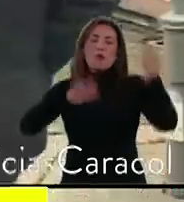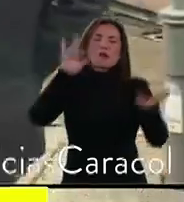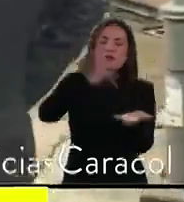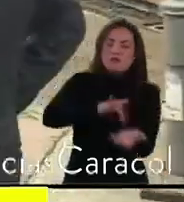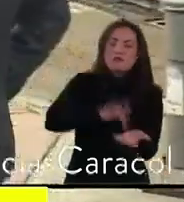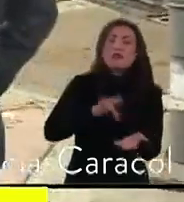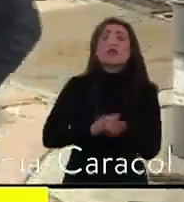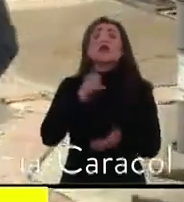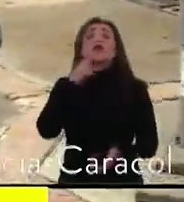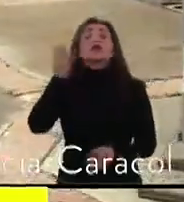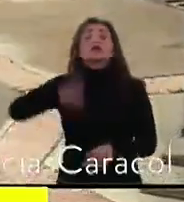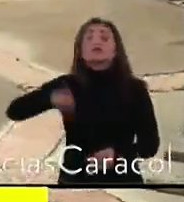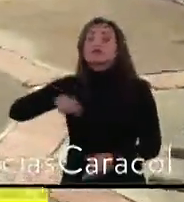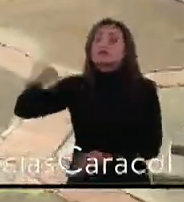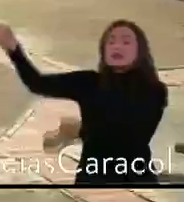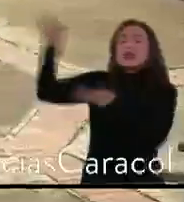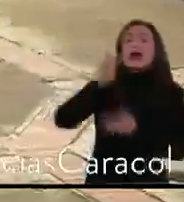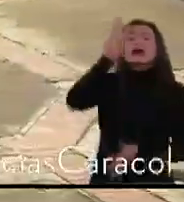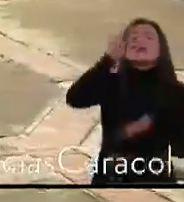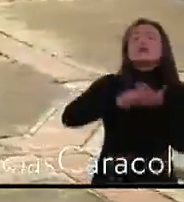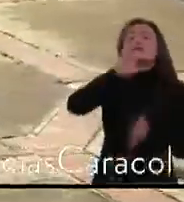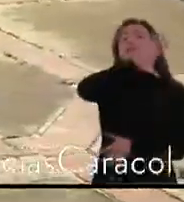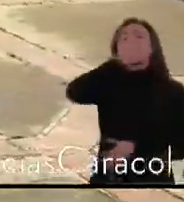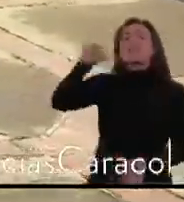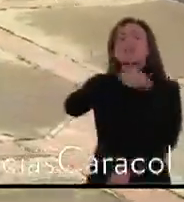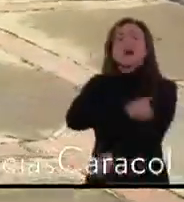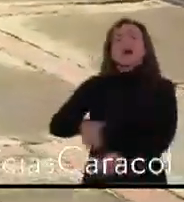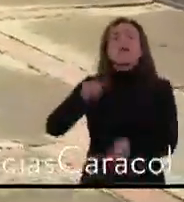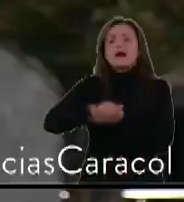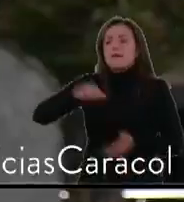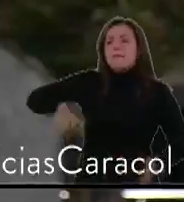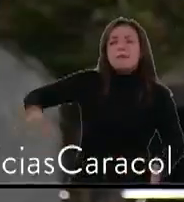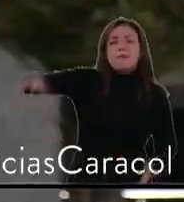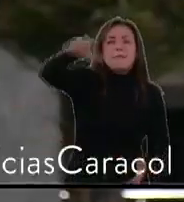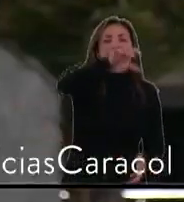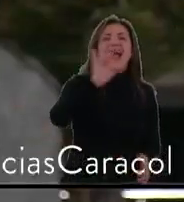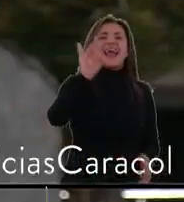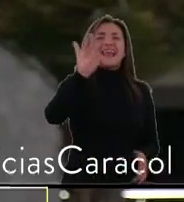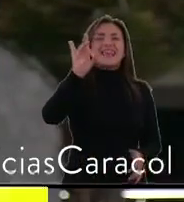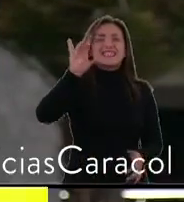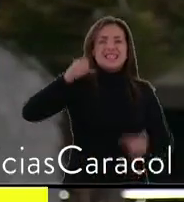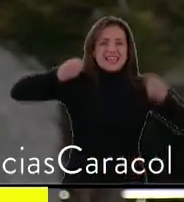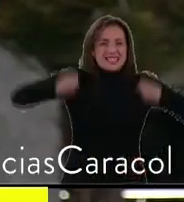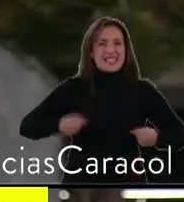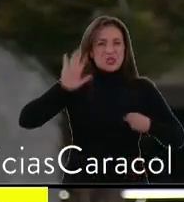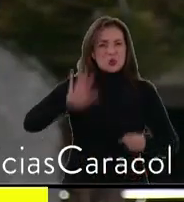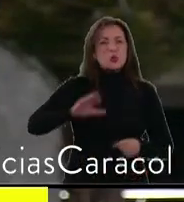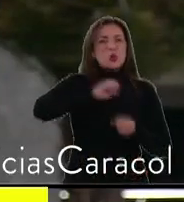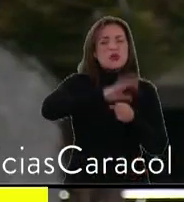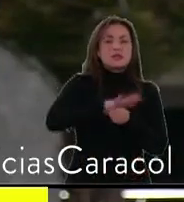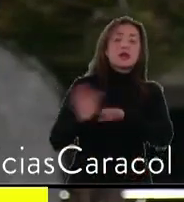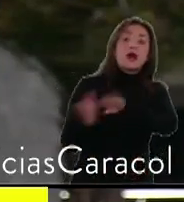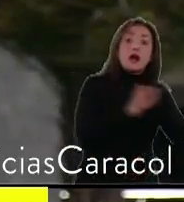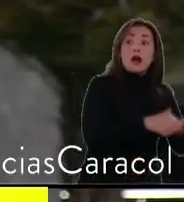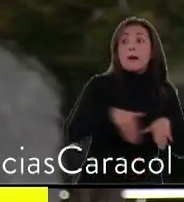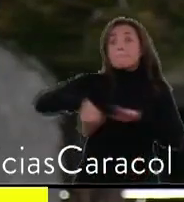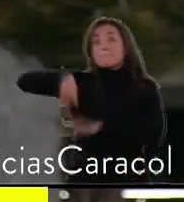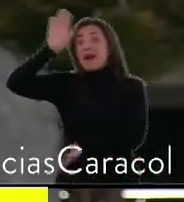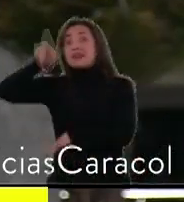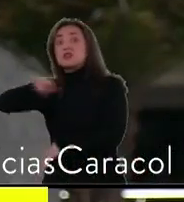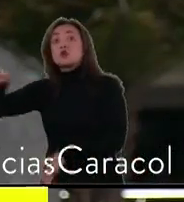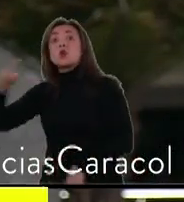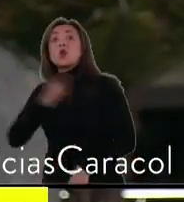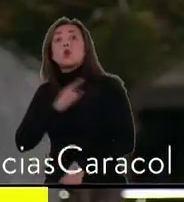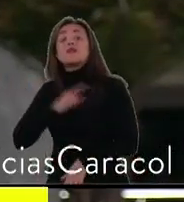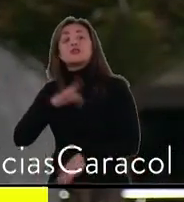millones de pesos para adecuar las 15 sedes de la universidad. Aunque en su mayoría las universidades privadas han podido ir implementando